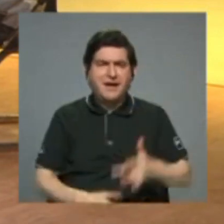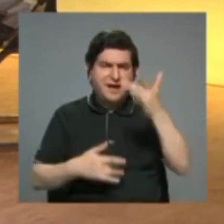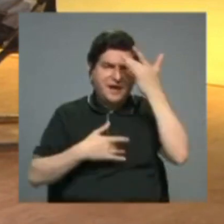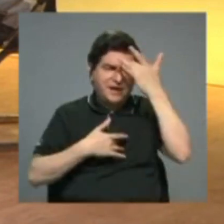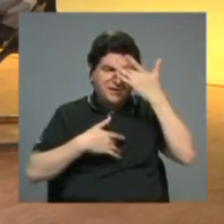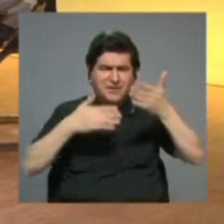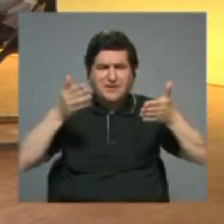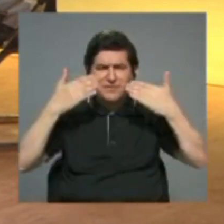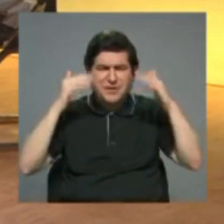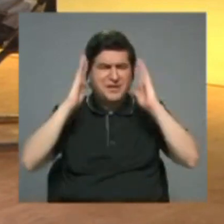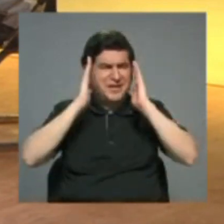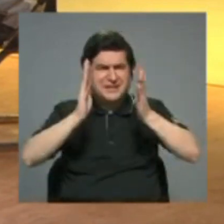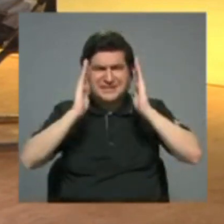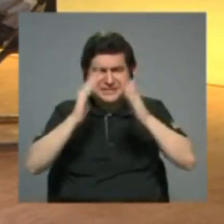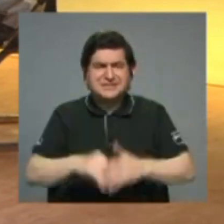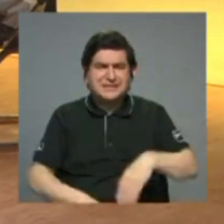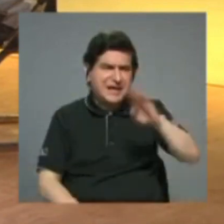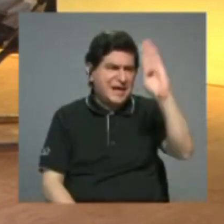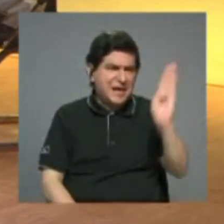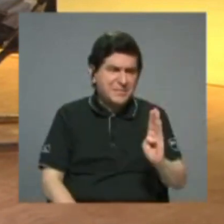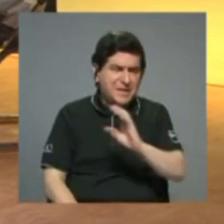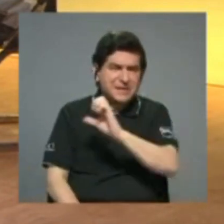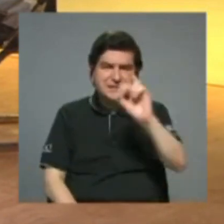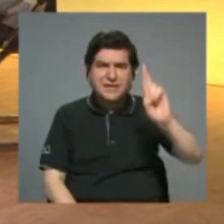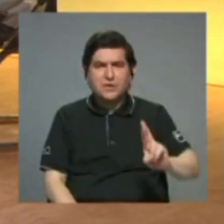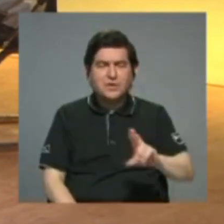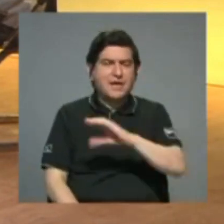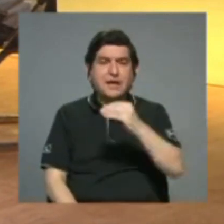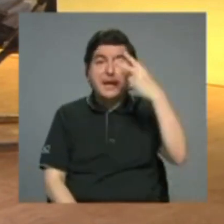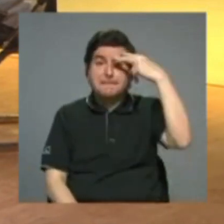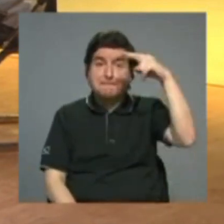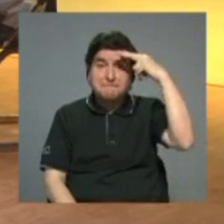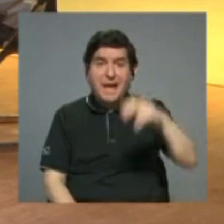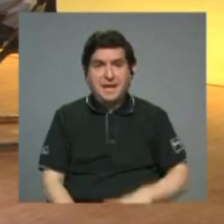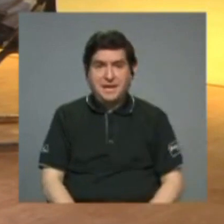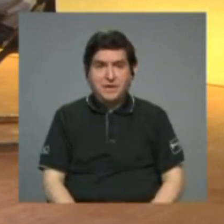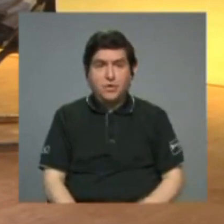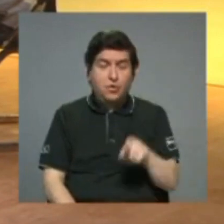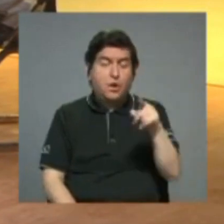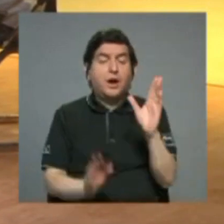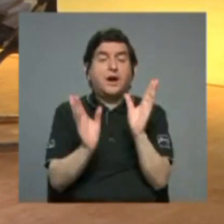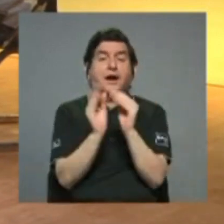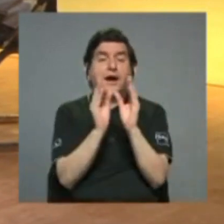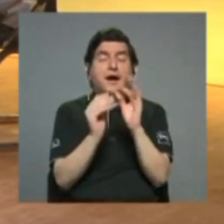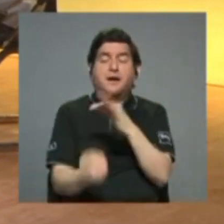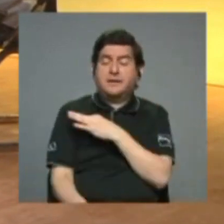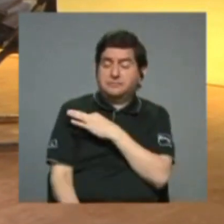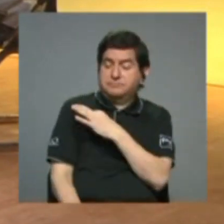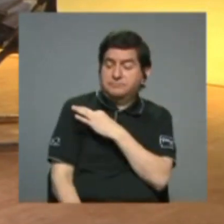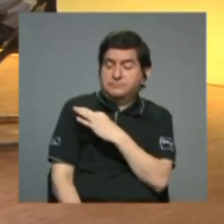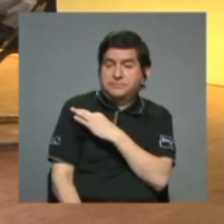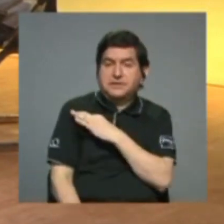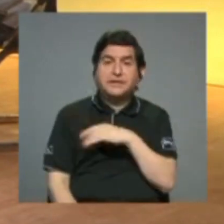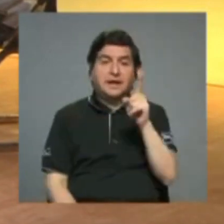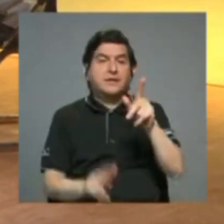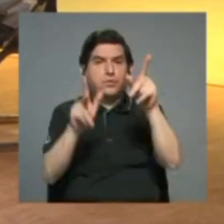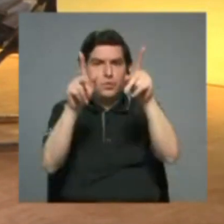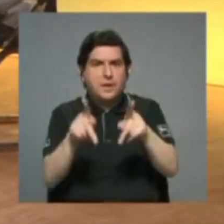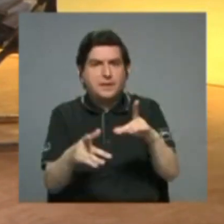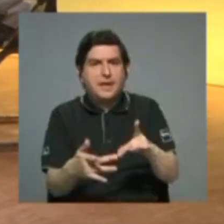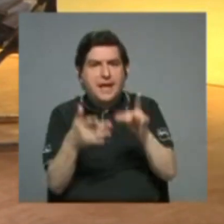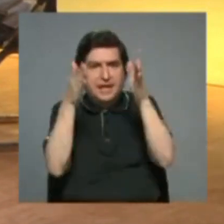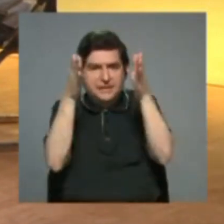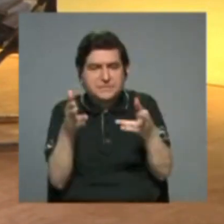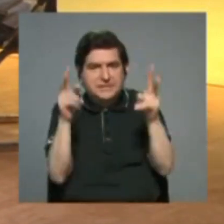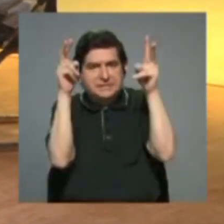tropicales desatendidas en Brasil, en Costa Rica y en México, en donde en estos seminarios invitábamos a una persona especialista